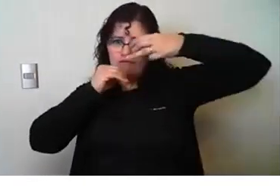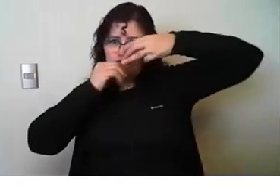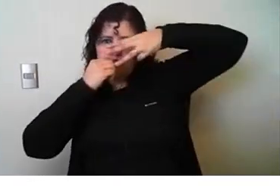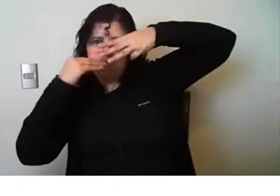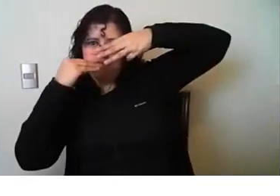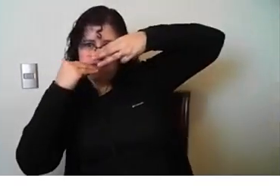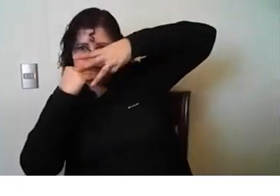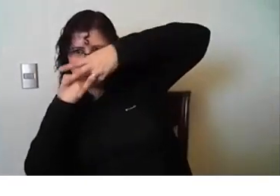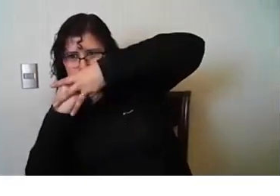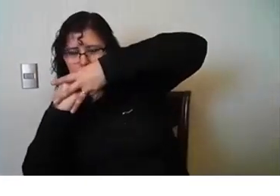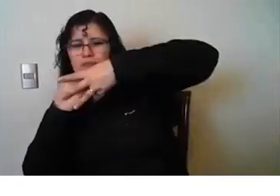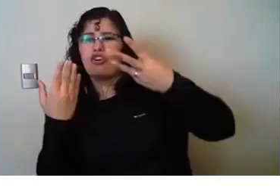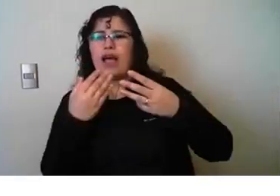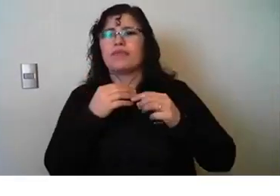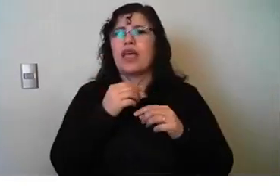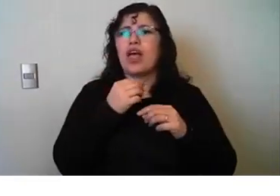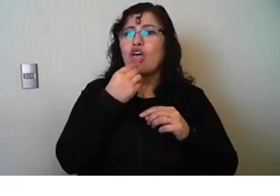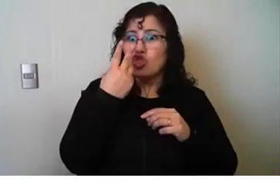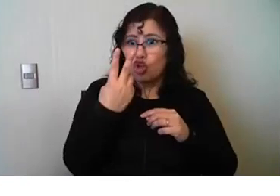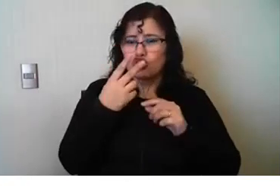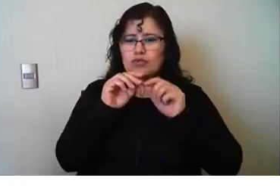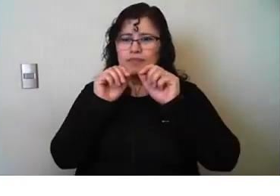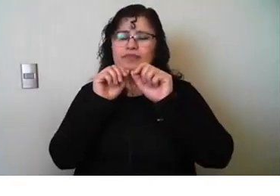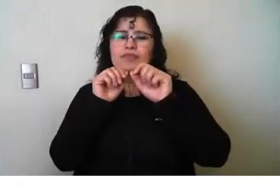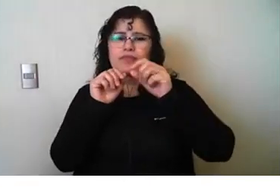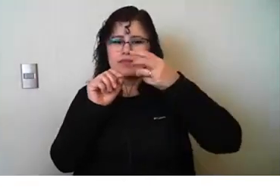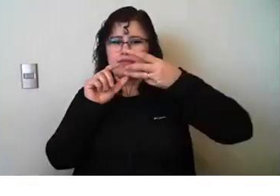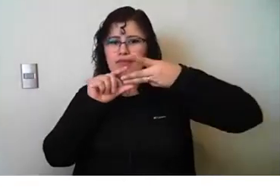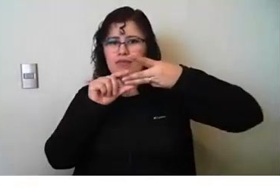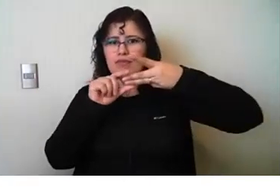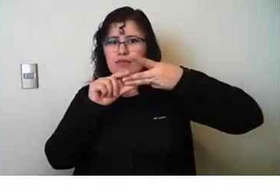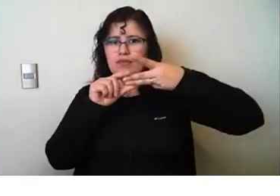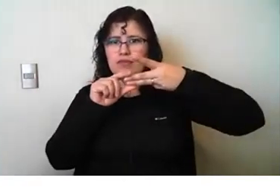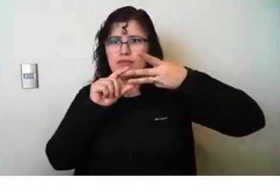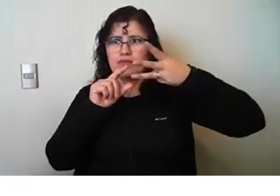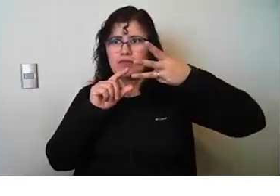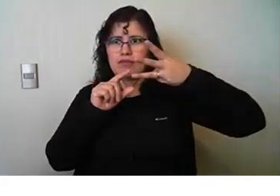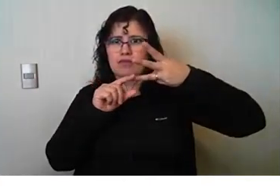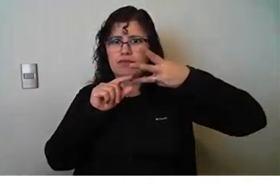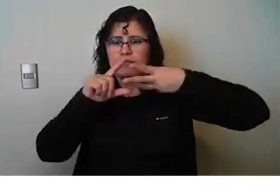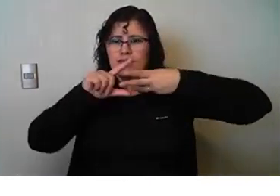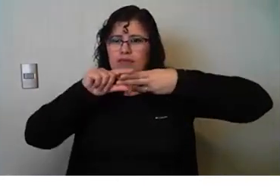basilar y la tercera, es decir, la posterior inferior, de las vertebrales.